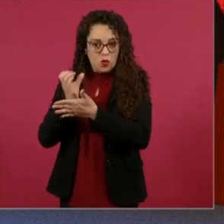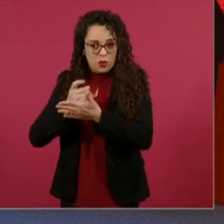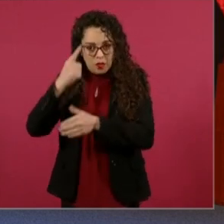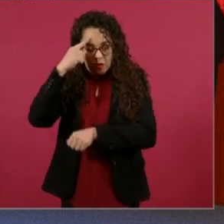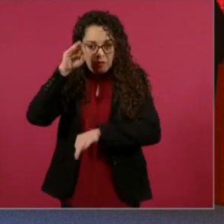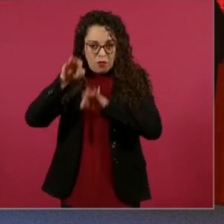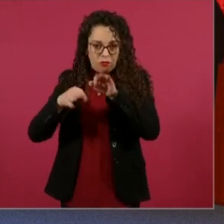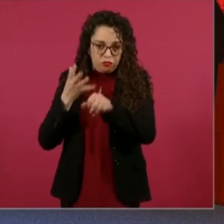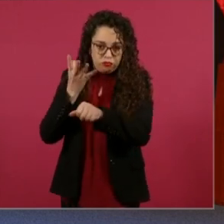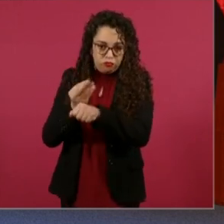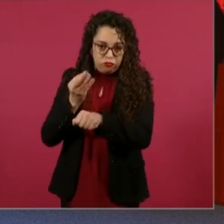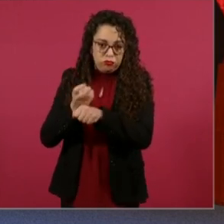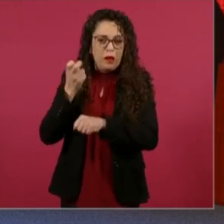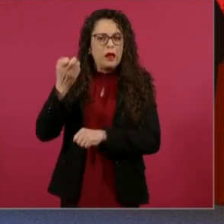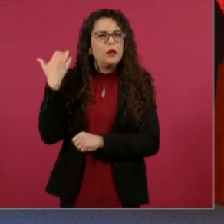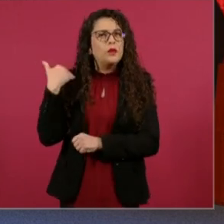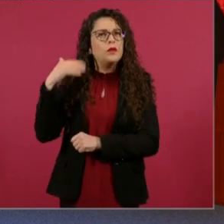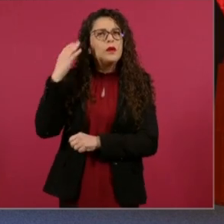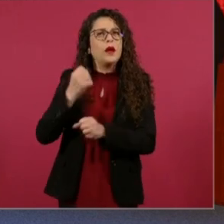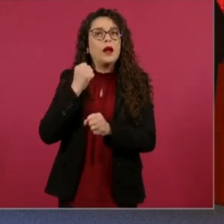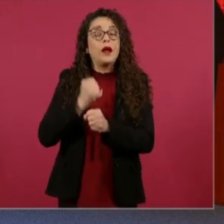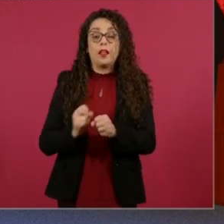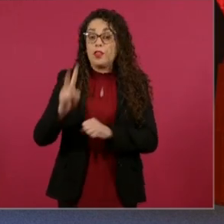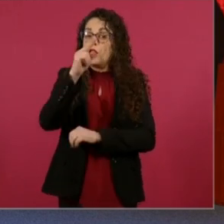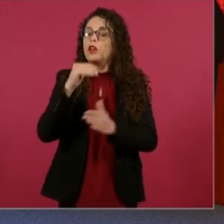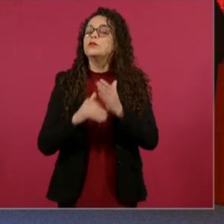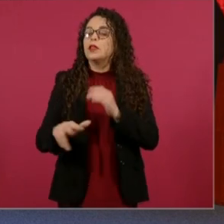Esto fue en 2018.